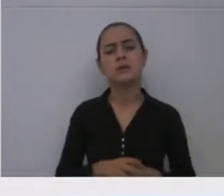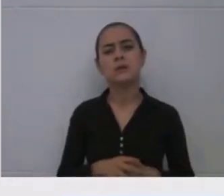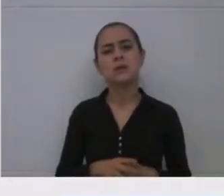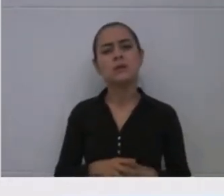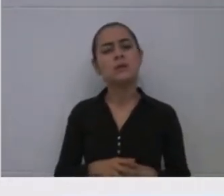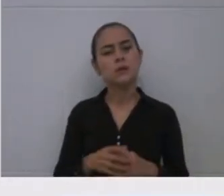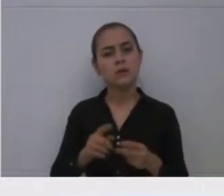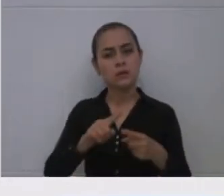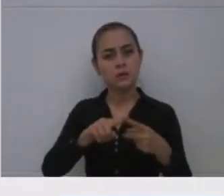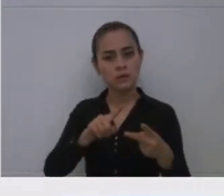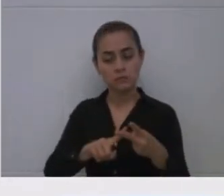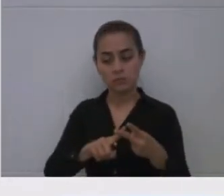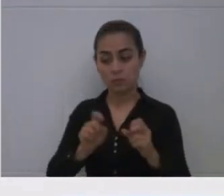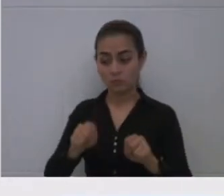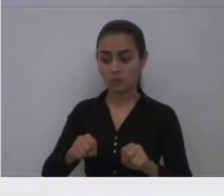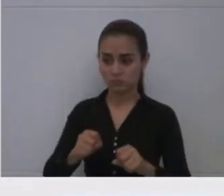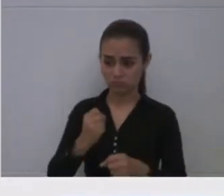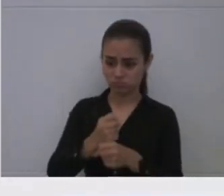Conozco de su capacidad de trabajo.